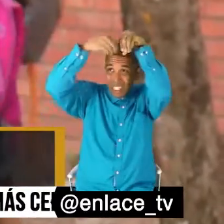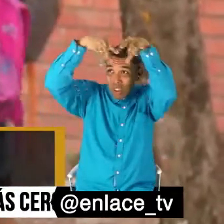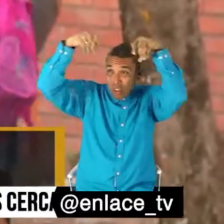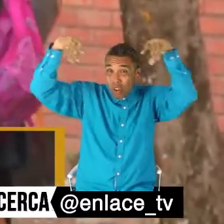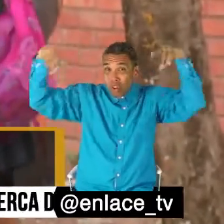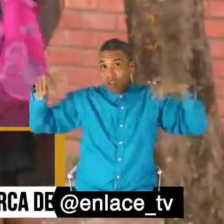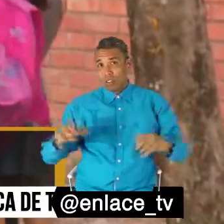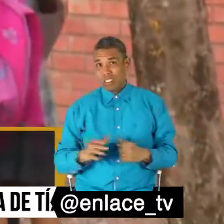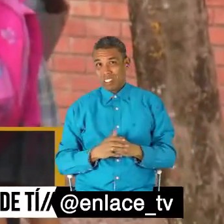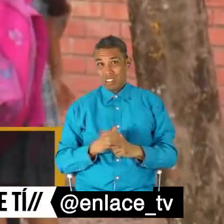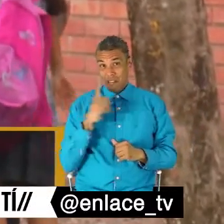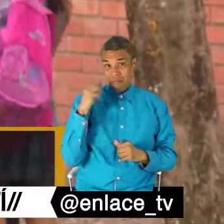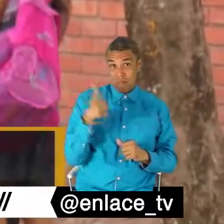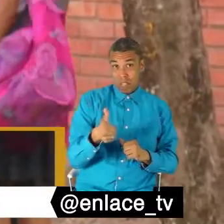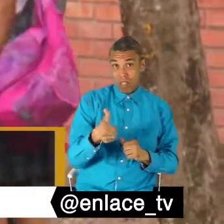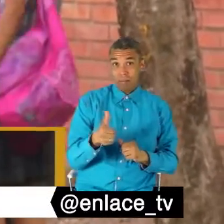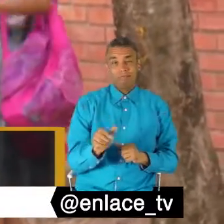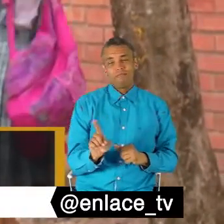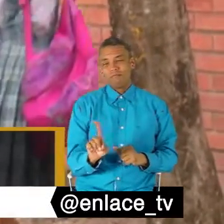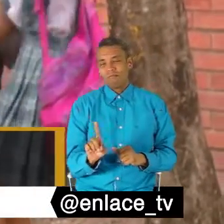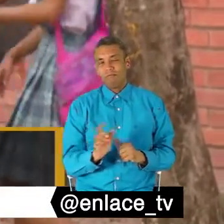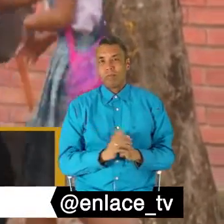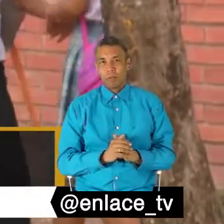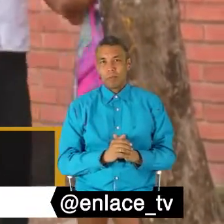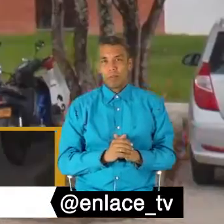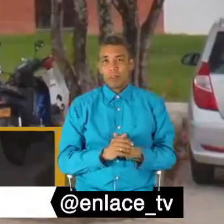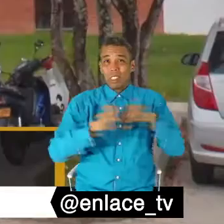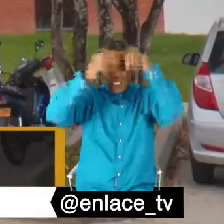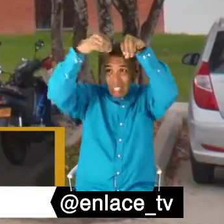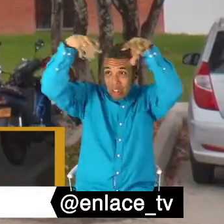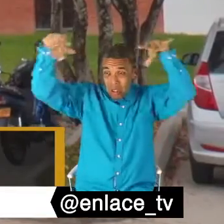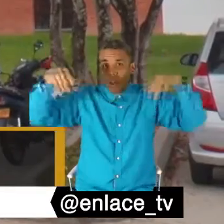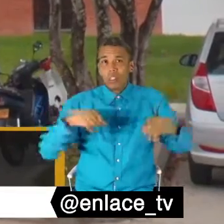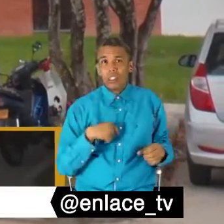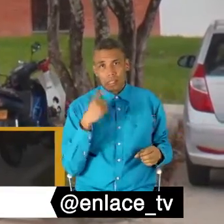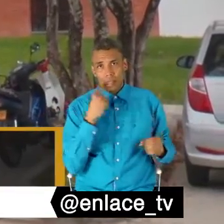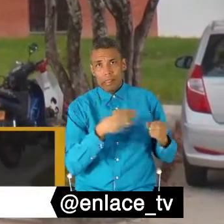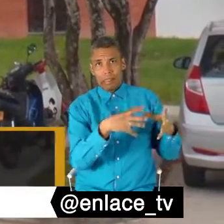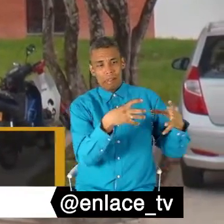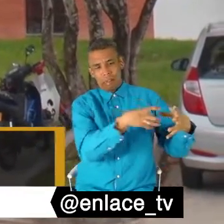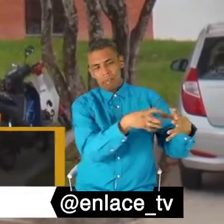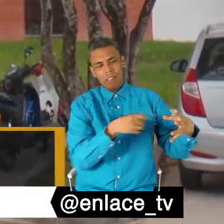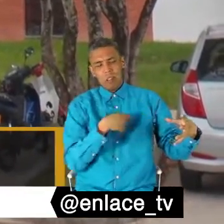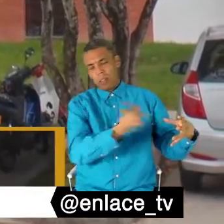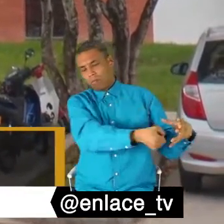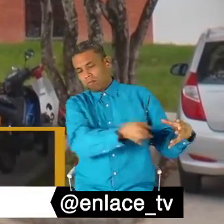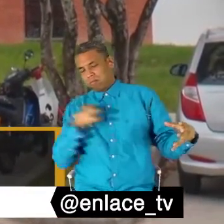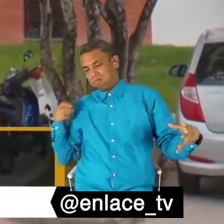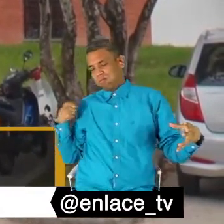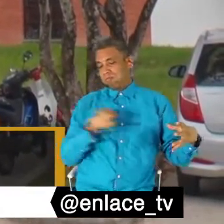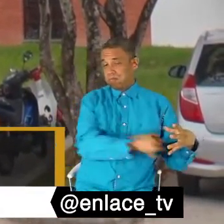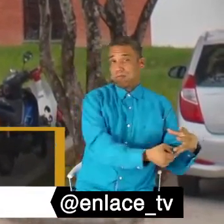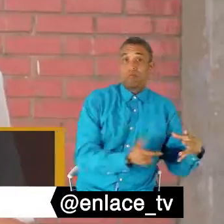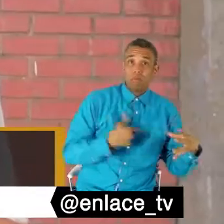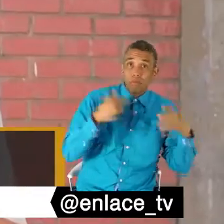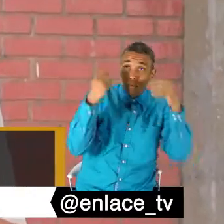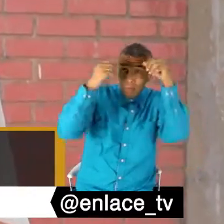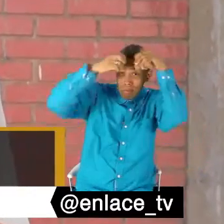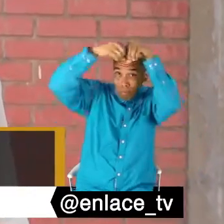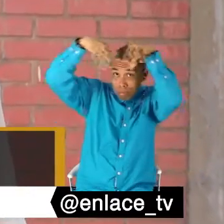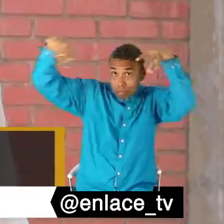nuestra planta esté funcionando con luz propia y no con refuerzo de otra energía. Se le informa a todos los estudiantes que el